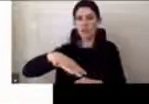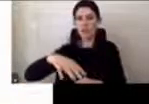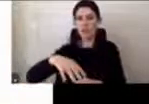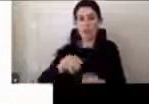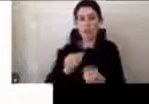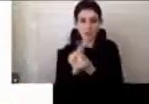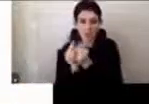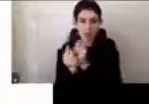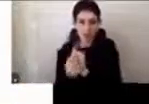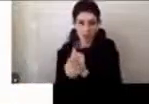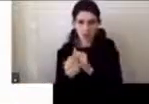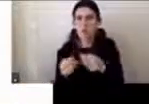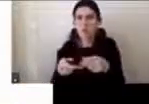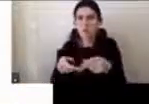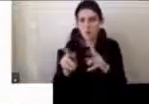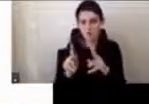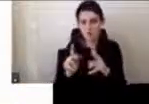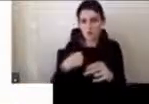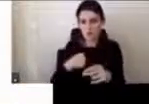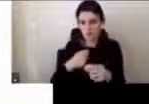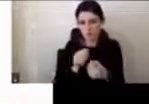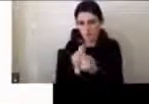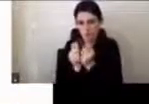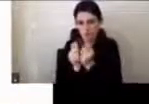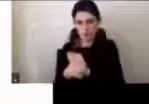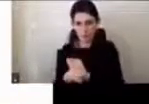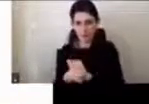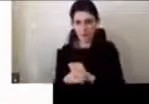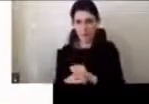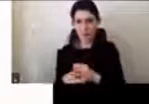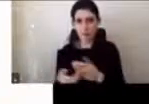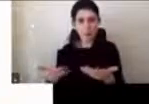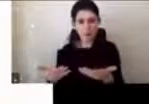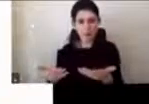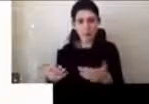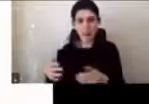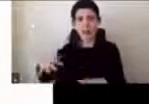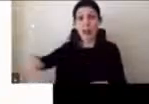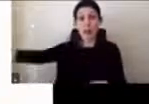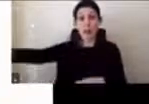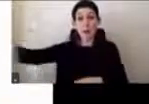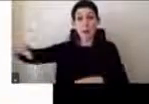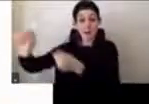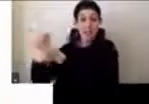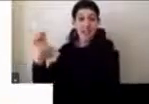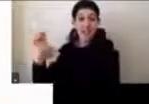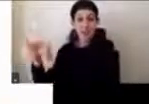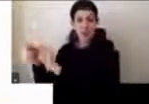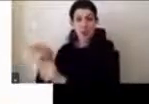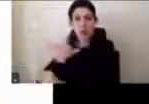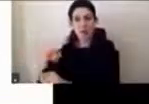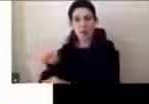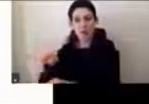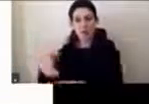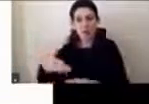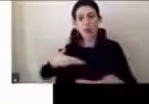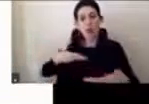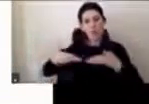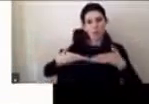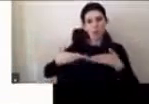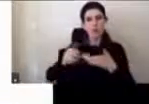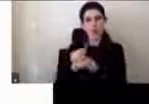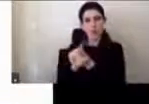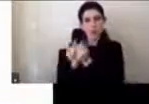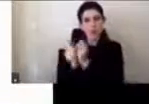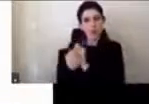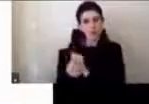nosotros partimos de que cambios en el medio ambiente se reflejan en cambios en la conducta. Eso es lo más